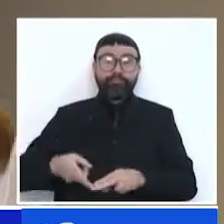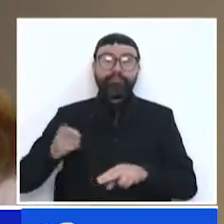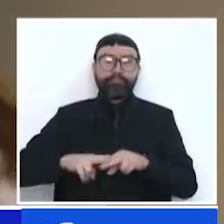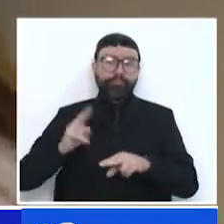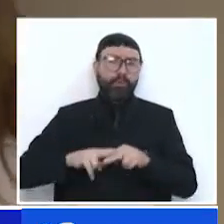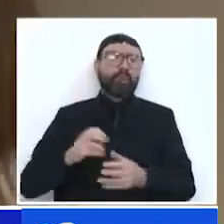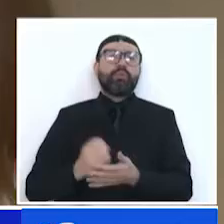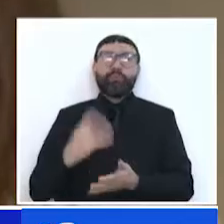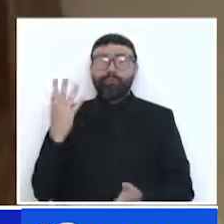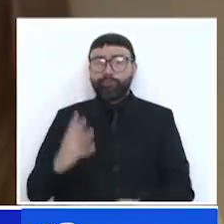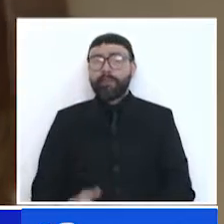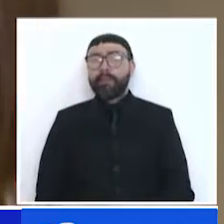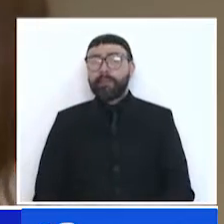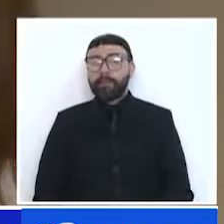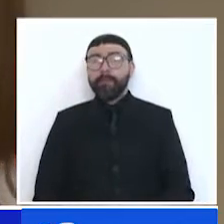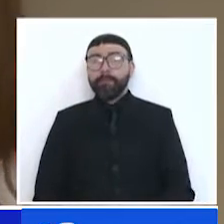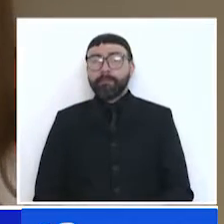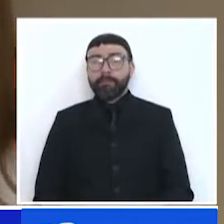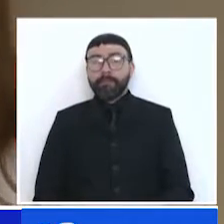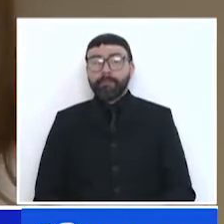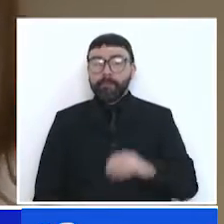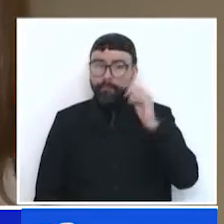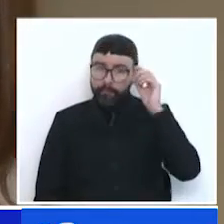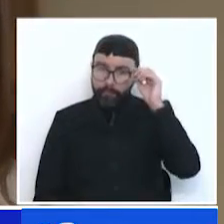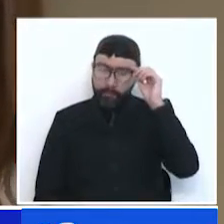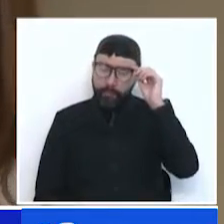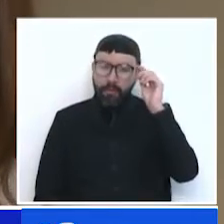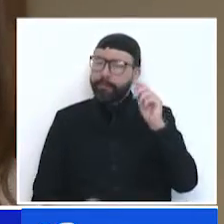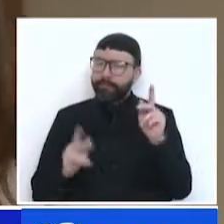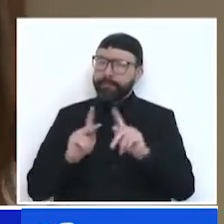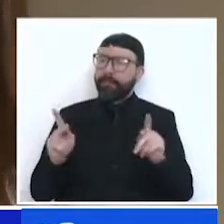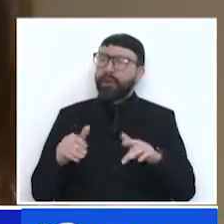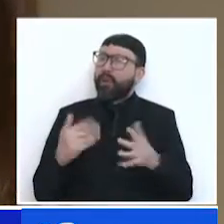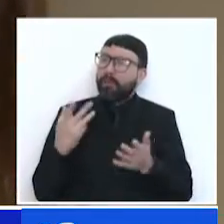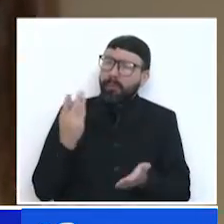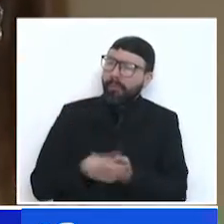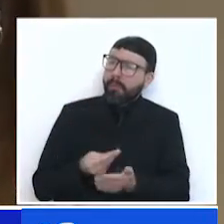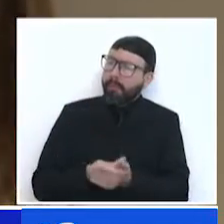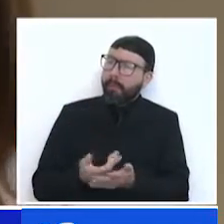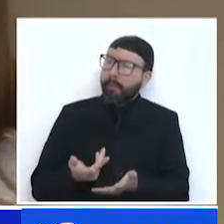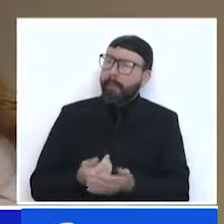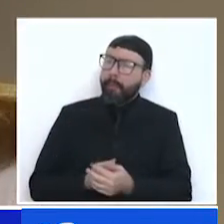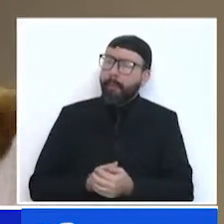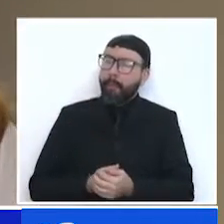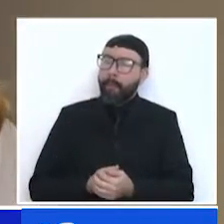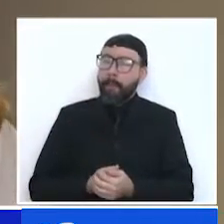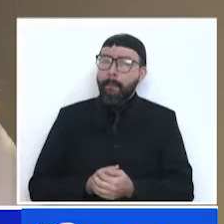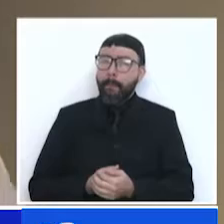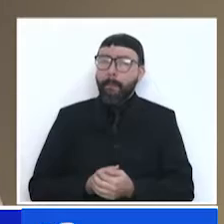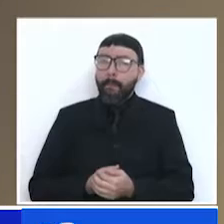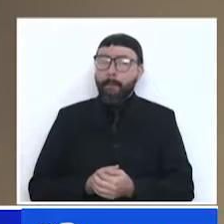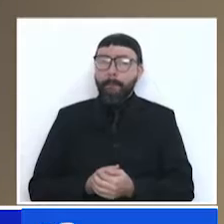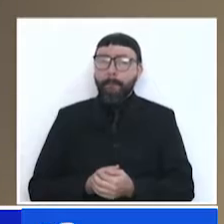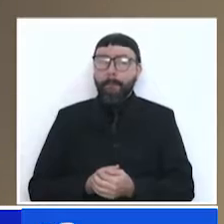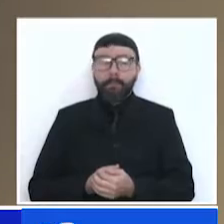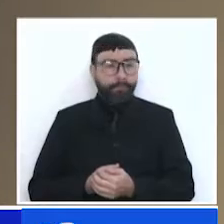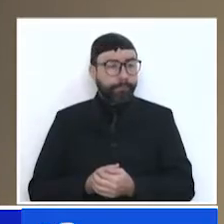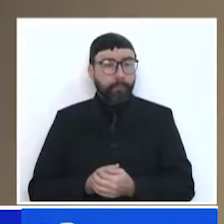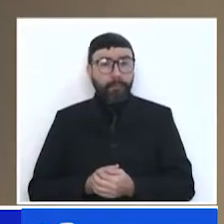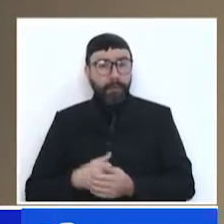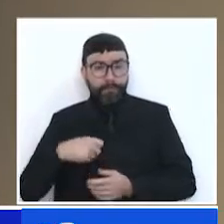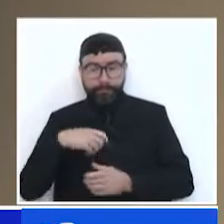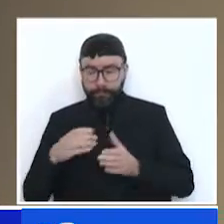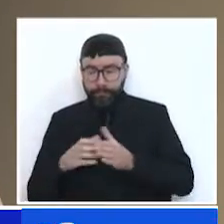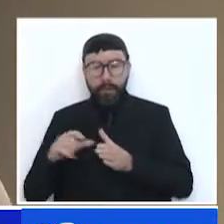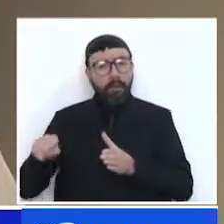muy onerosos. Secretaria, teniendo esta oportunidad, ¿la gente cómo puede pagarlo? Hay que recordar. Sí, pues nosotros tenemos desde la